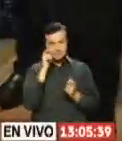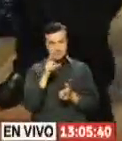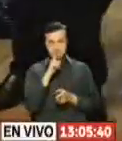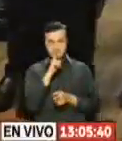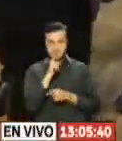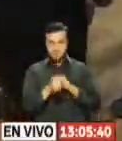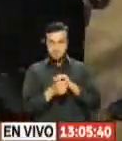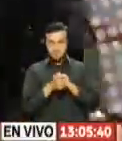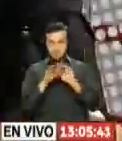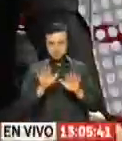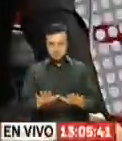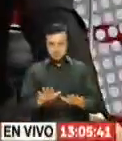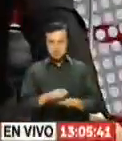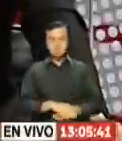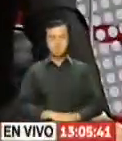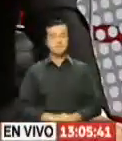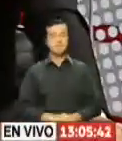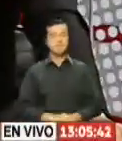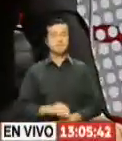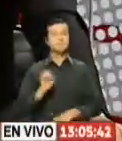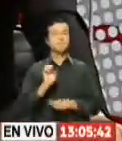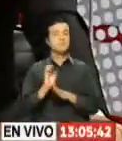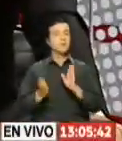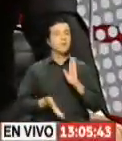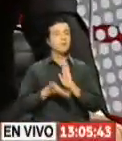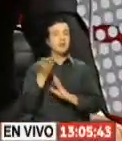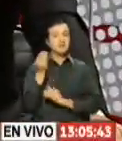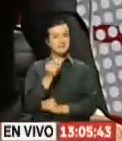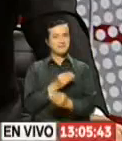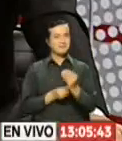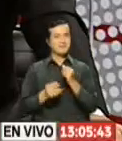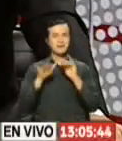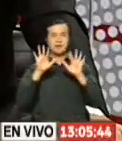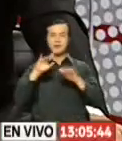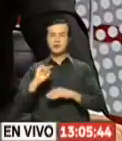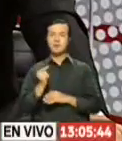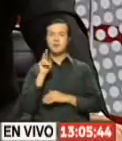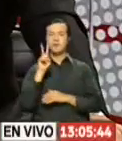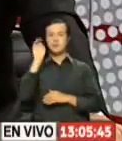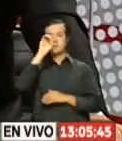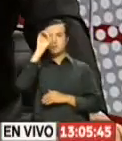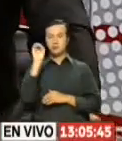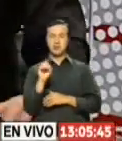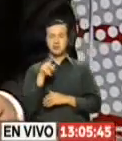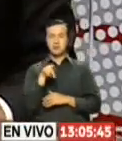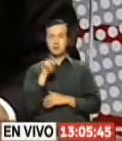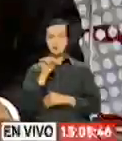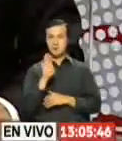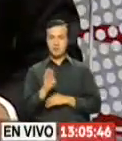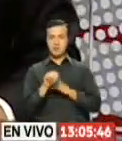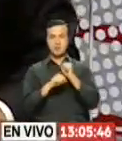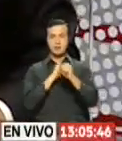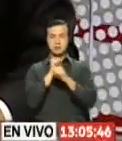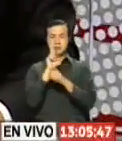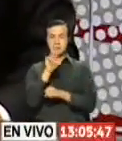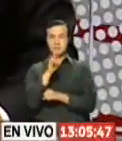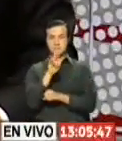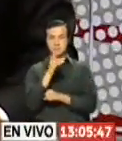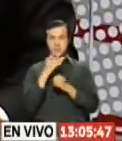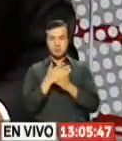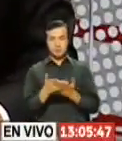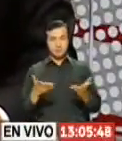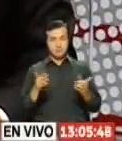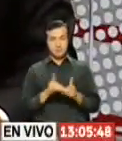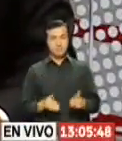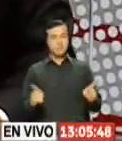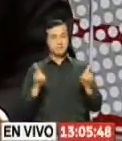Moncayo, Telediario. Y Ecuador incrementó la inversión a 10,2% del Producto Interno Bruto en el año 2017. La cifra